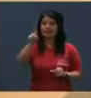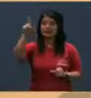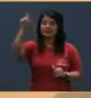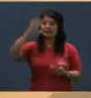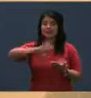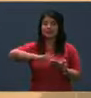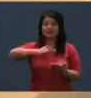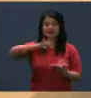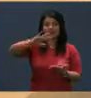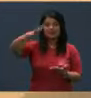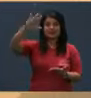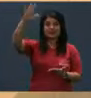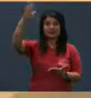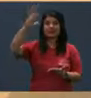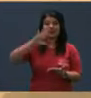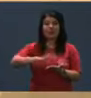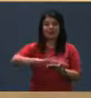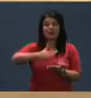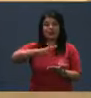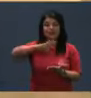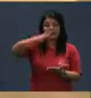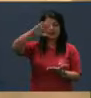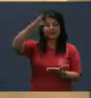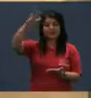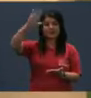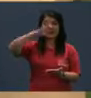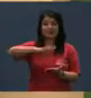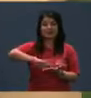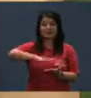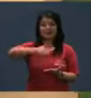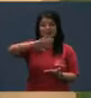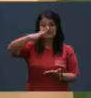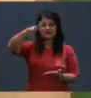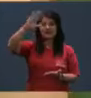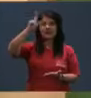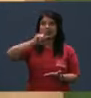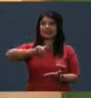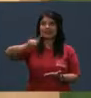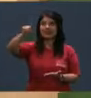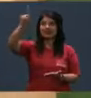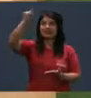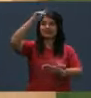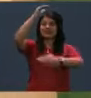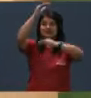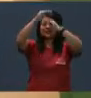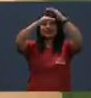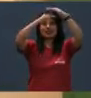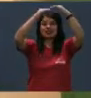Tierra de tu gloria, hosana, hosana, hosana en el cielo.